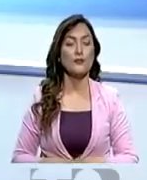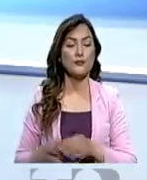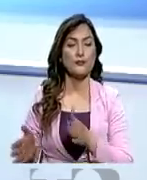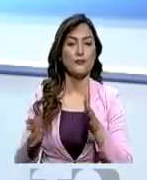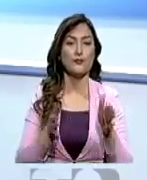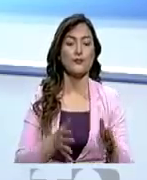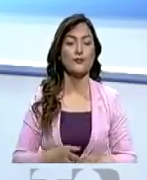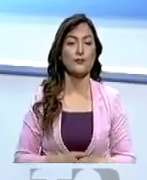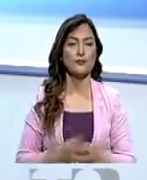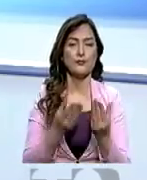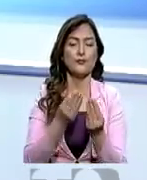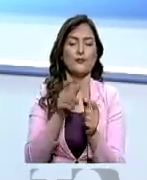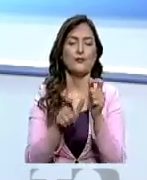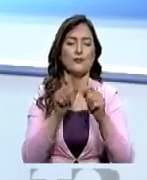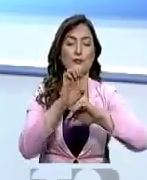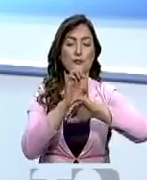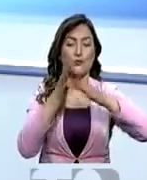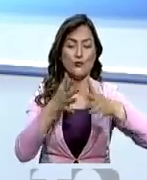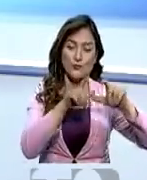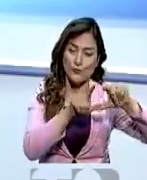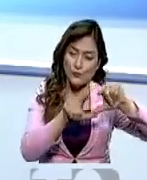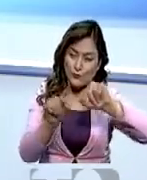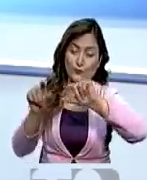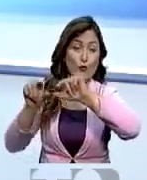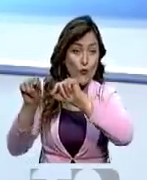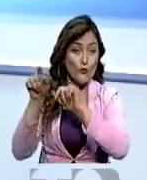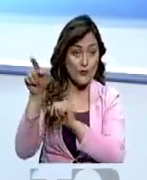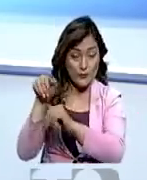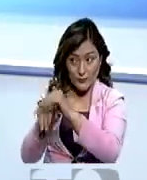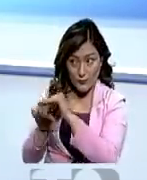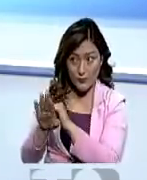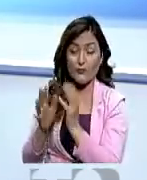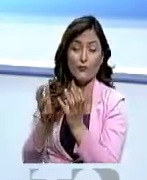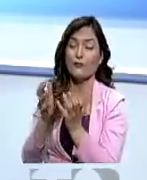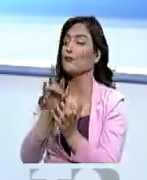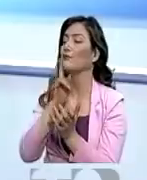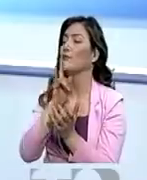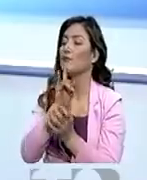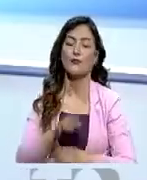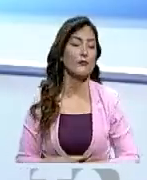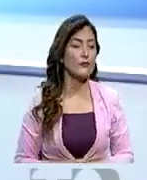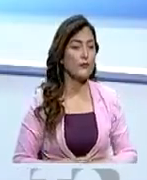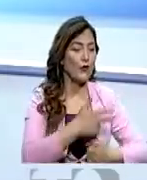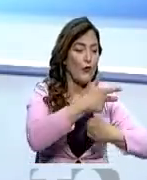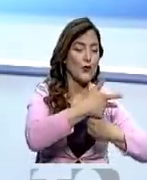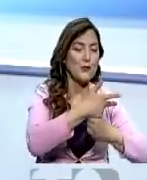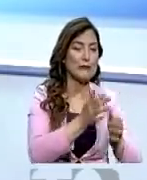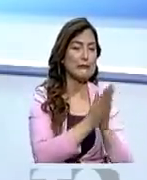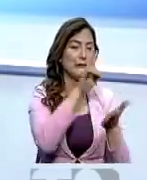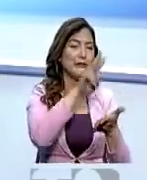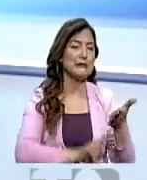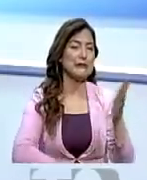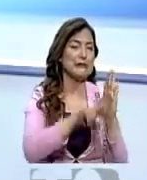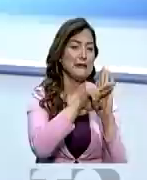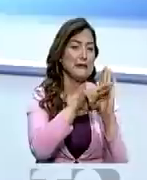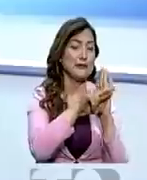Debido a la ola migratoria de ecuatorianos a Estados Unidos, Guatemala también implementó el requisito de visado